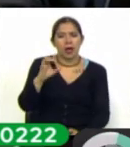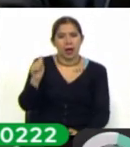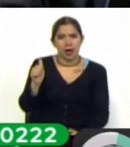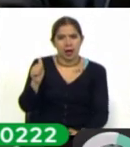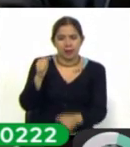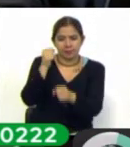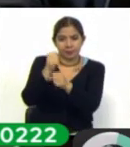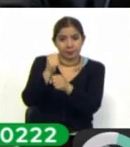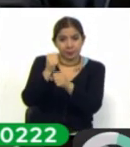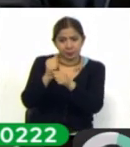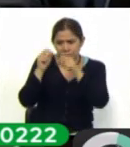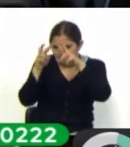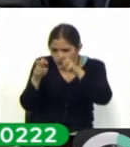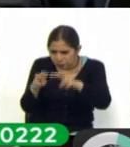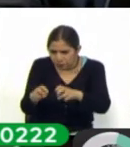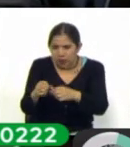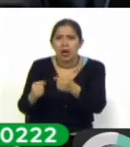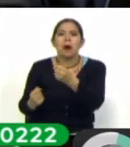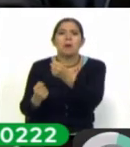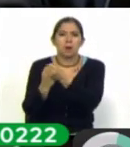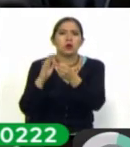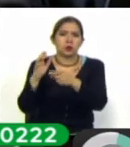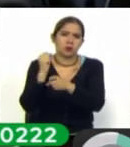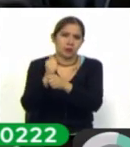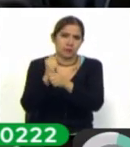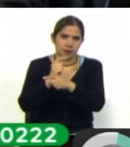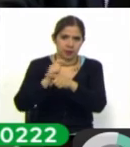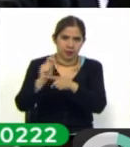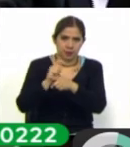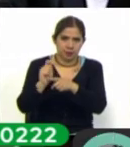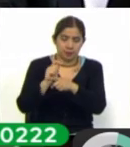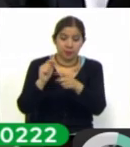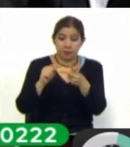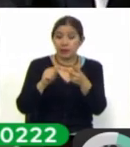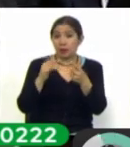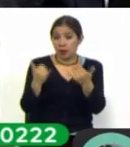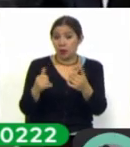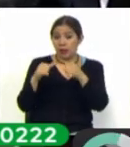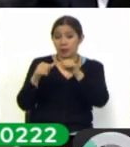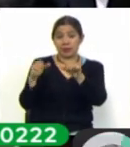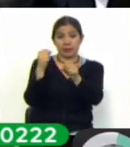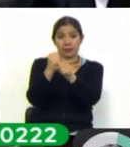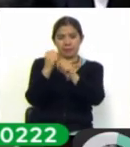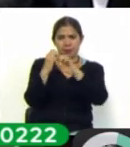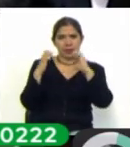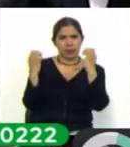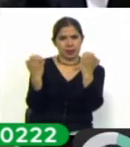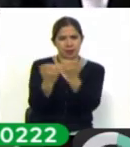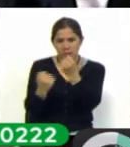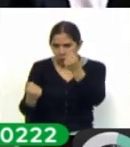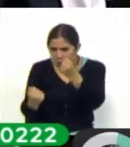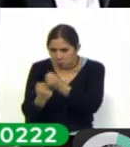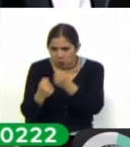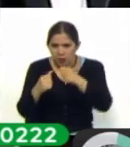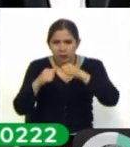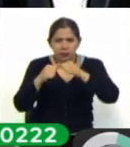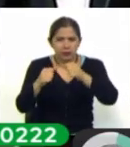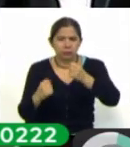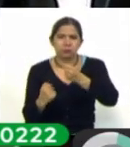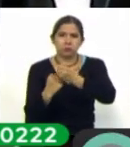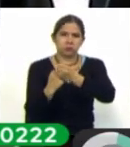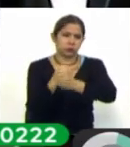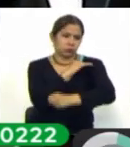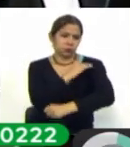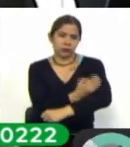la MOE OEA y el equipo de la OEA que continúa trabajando para fortalecer el proceso electoral en